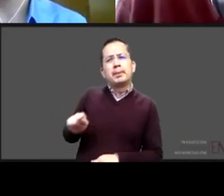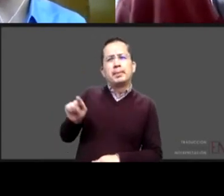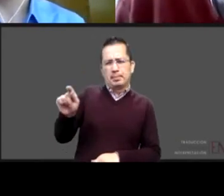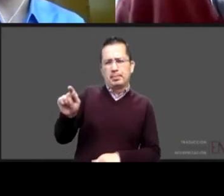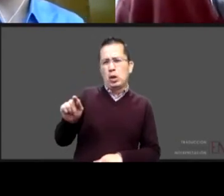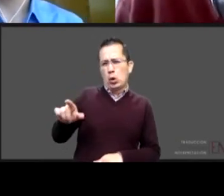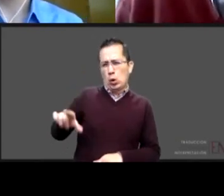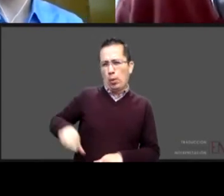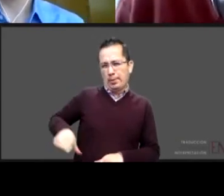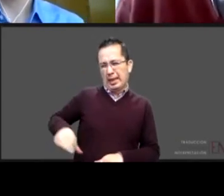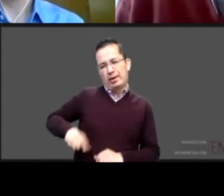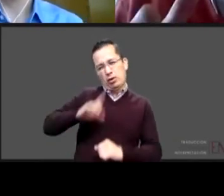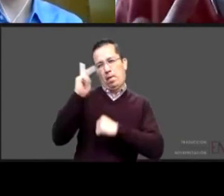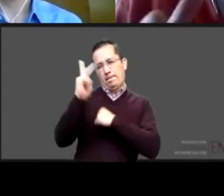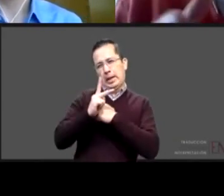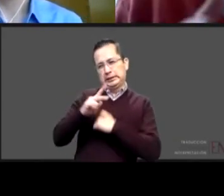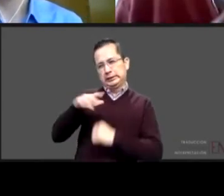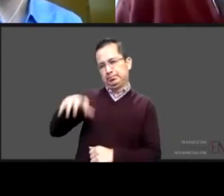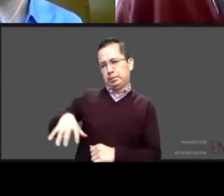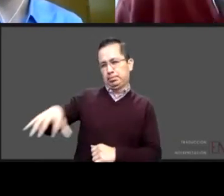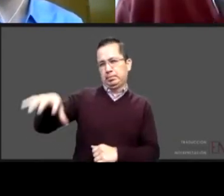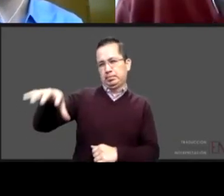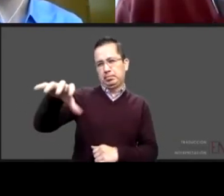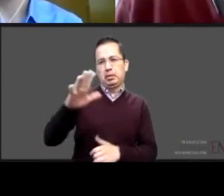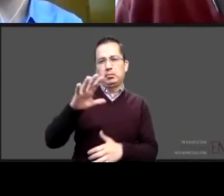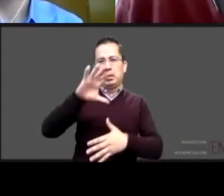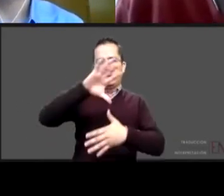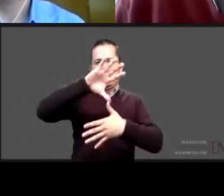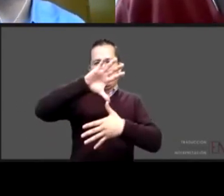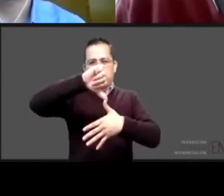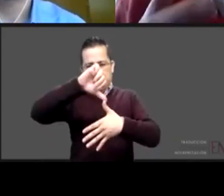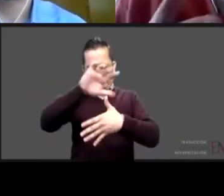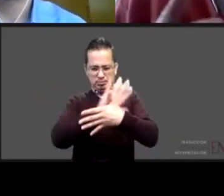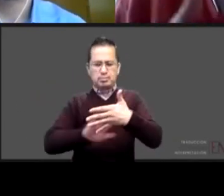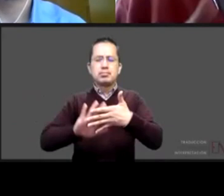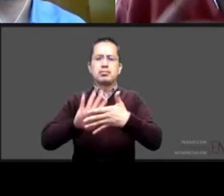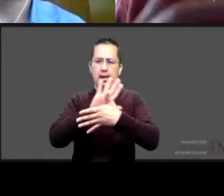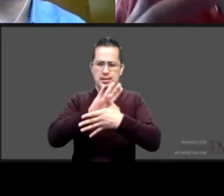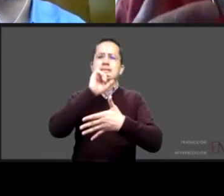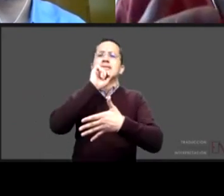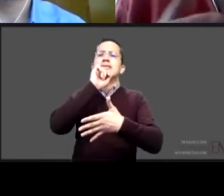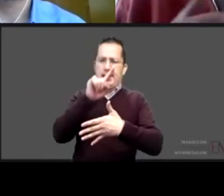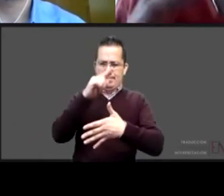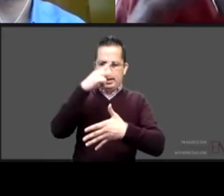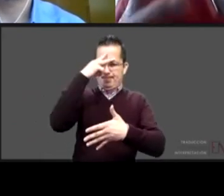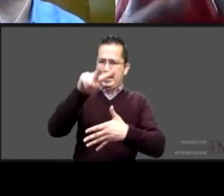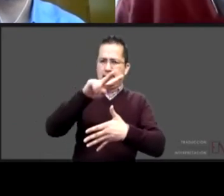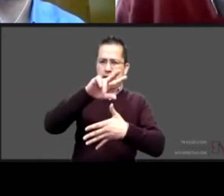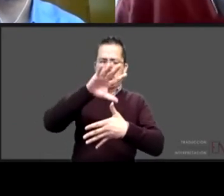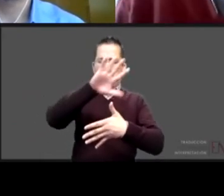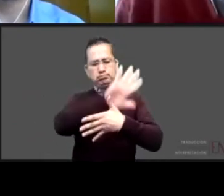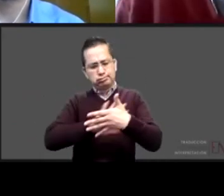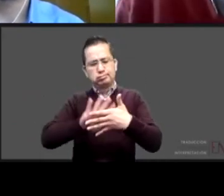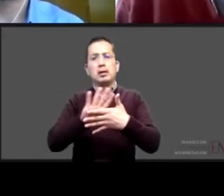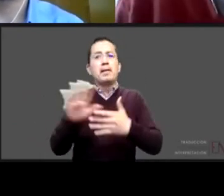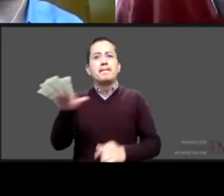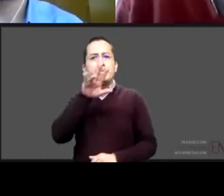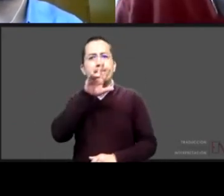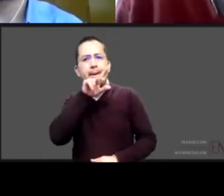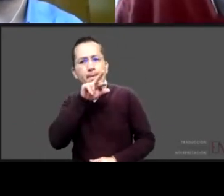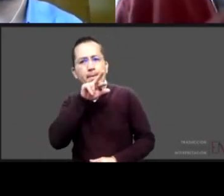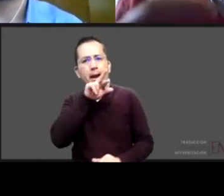y permítanme decirlo también, entre ellos sumo a México, por generar mecanismos que